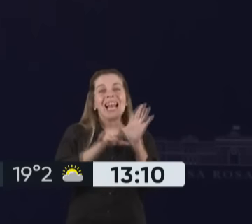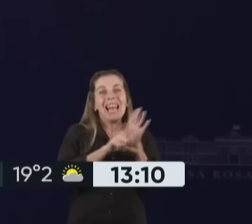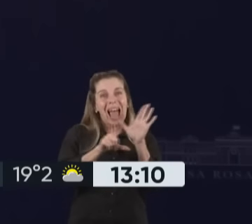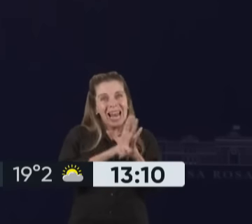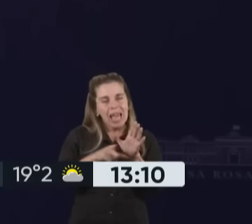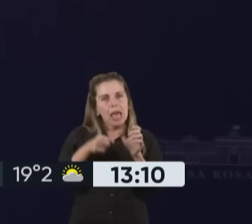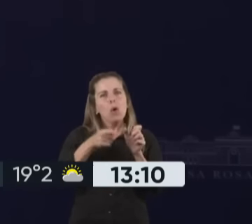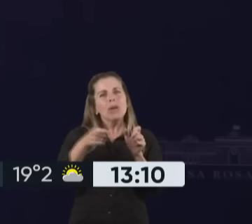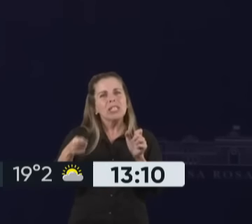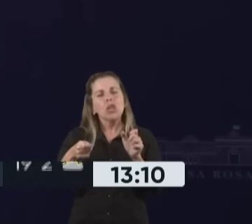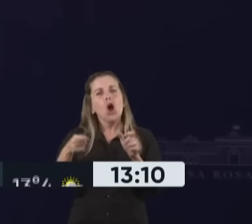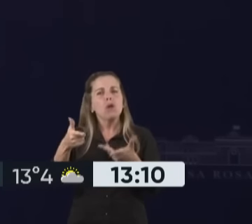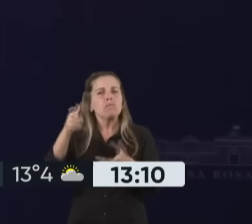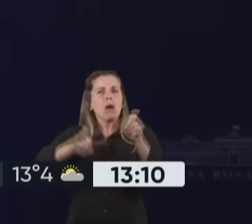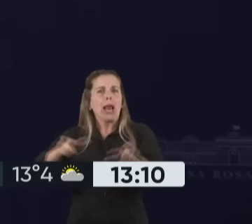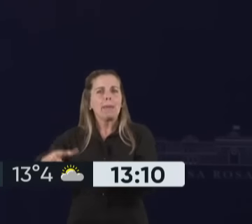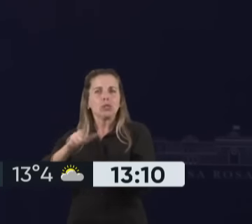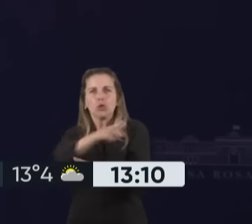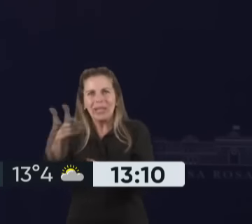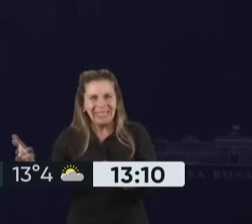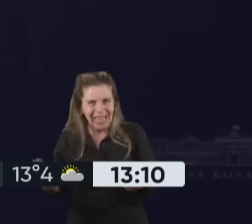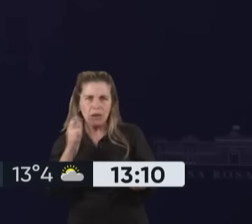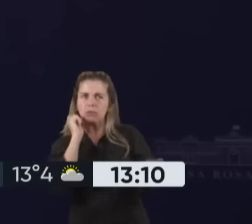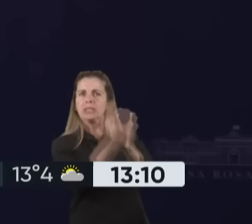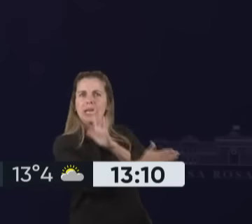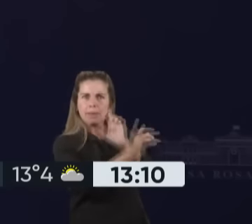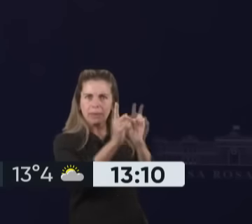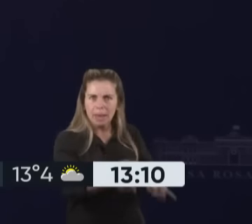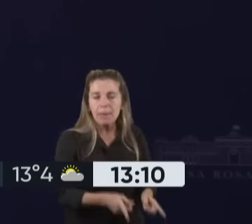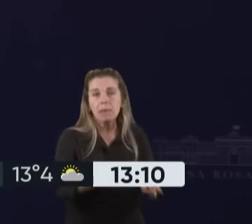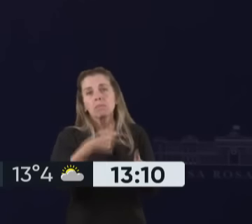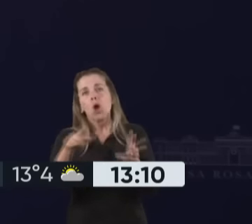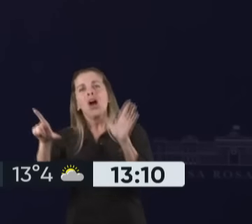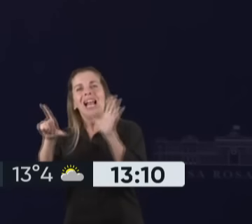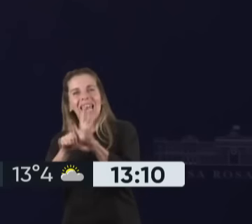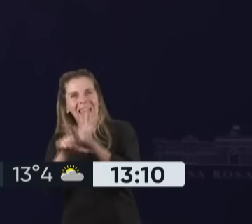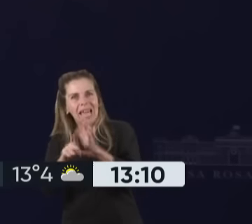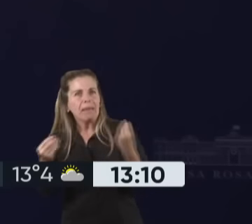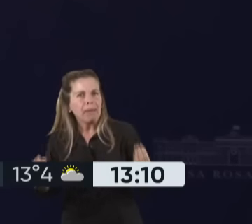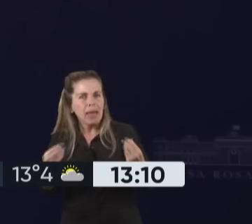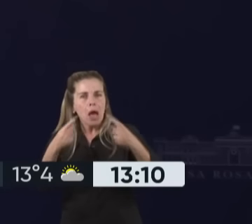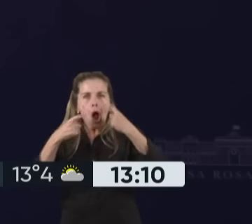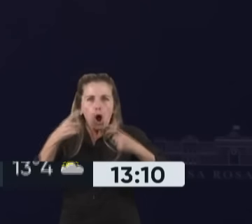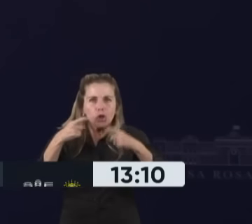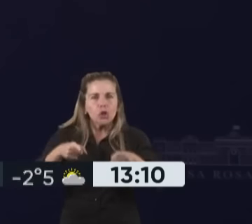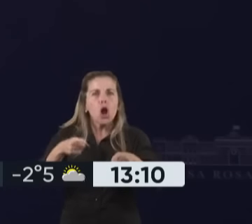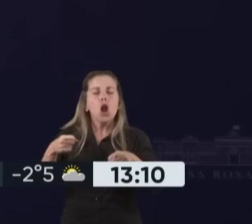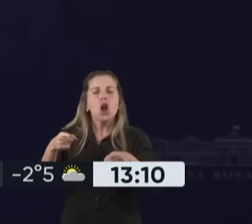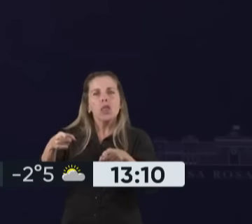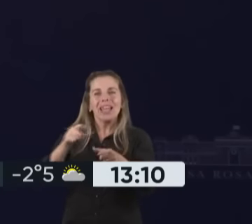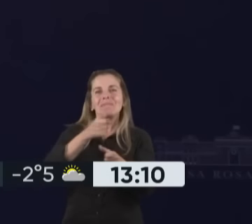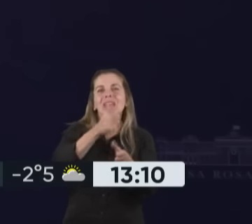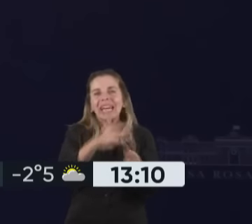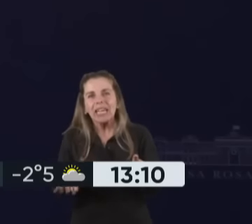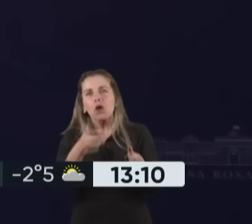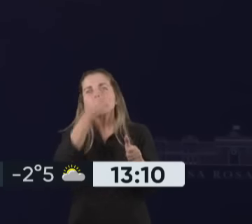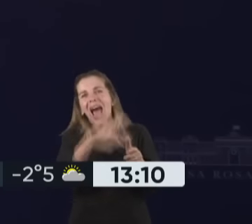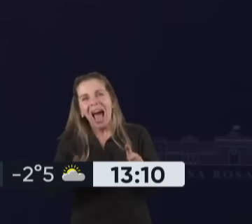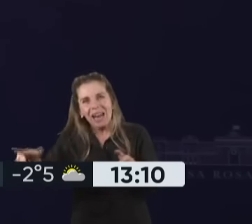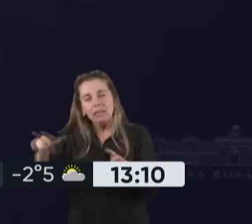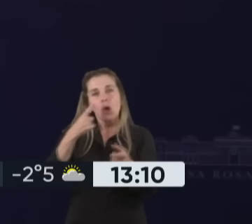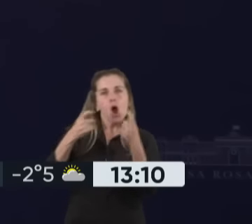ausencias. Se fortalecieron las fronteras con el Plan Güemes y se incrementó el control en la hidrovía. Y por sobre todas las